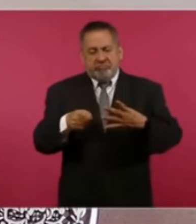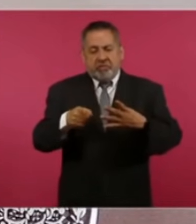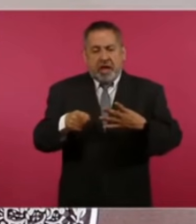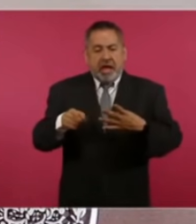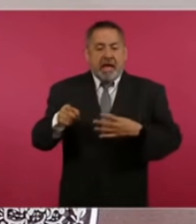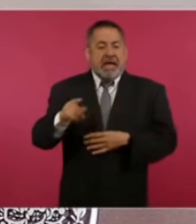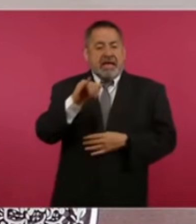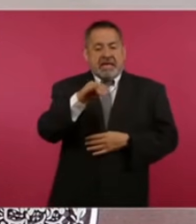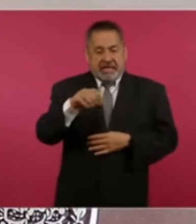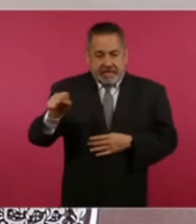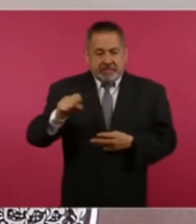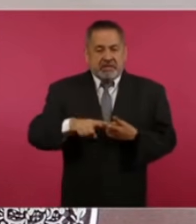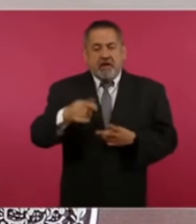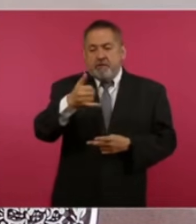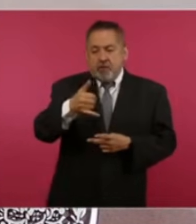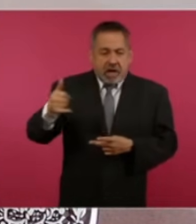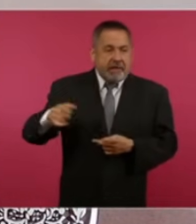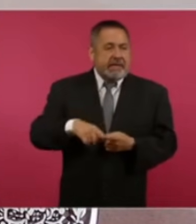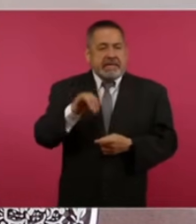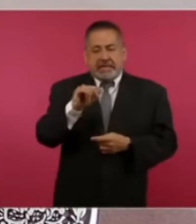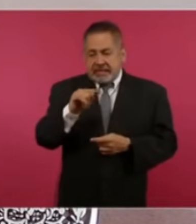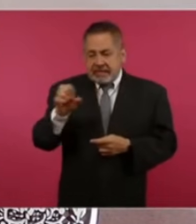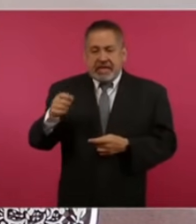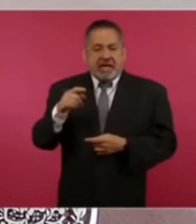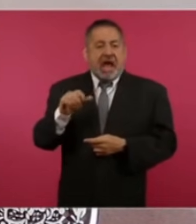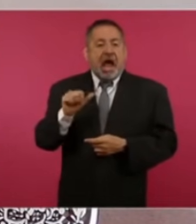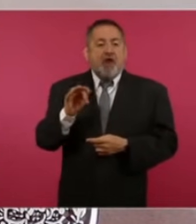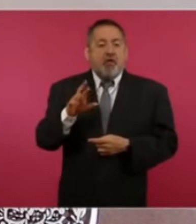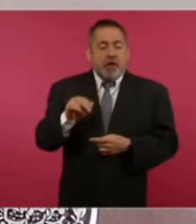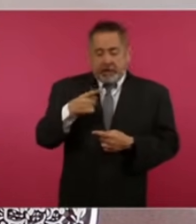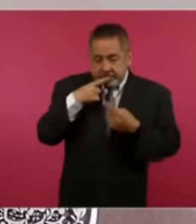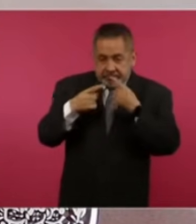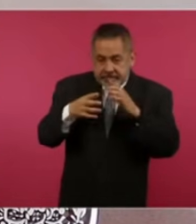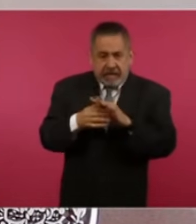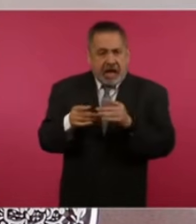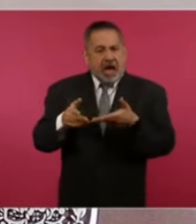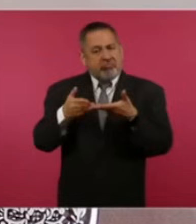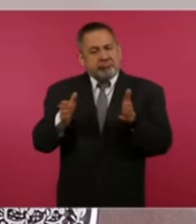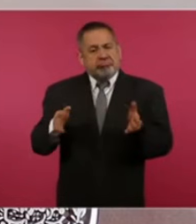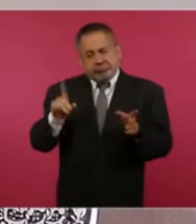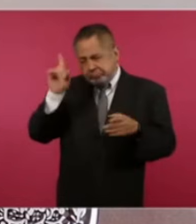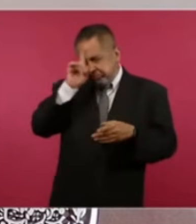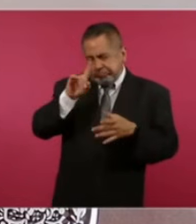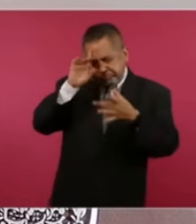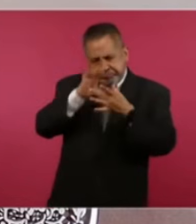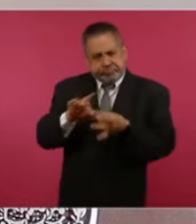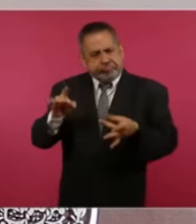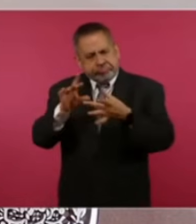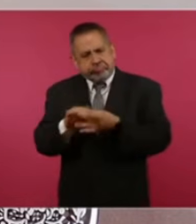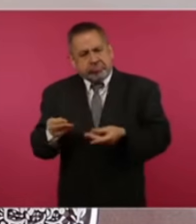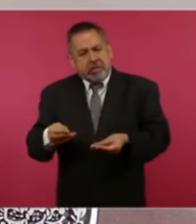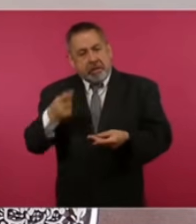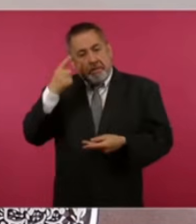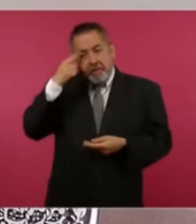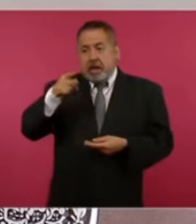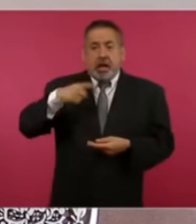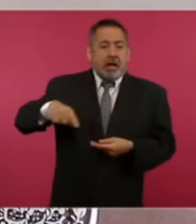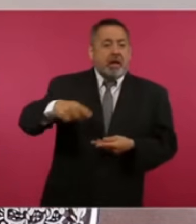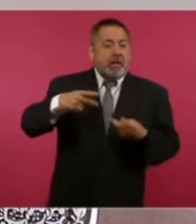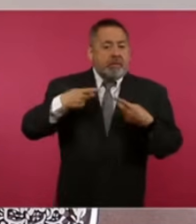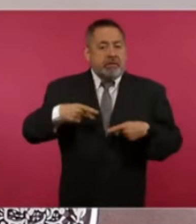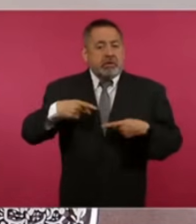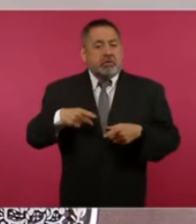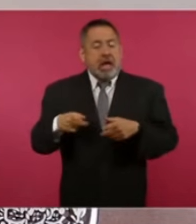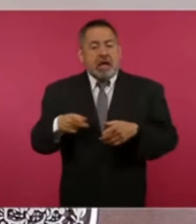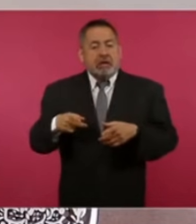del IMSS, Infonavit, ISSSTE y las AFORES, donde se brindará orientación para que los trabajadores